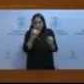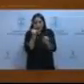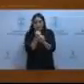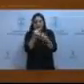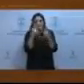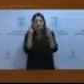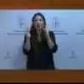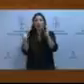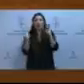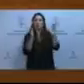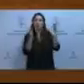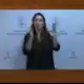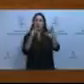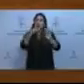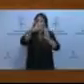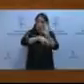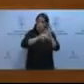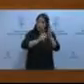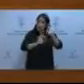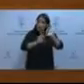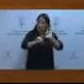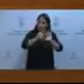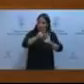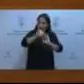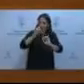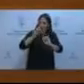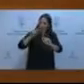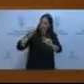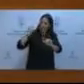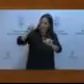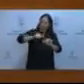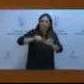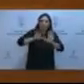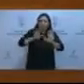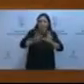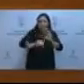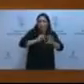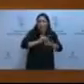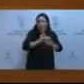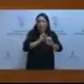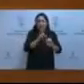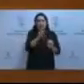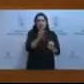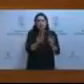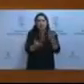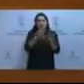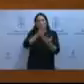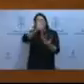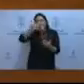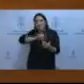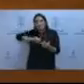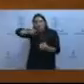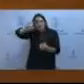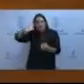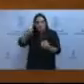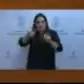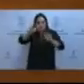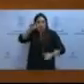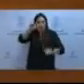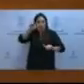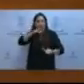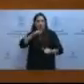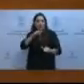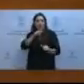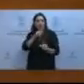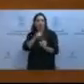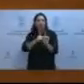pesar de haber normativa específica desde 2012, supone un agravio en comparación con otras comunidades autónomas donde los cupos